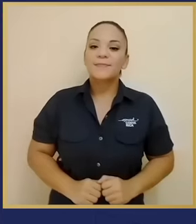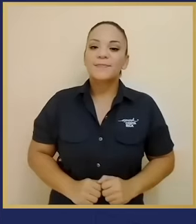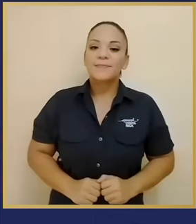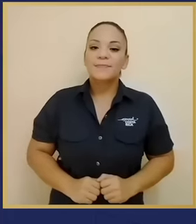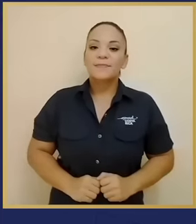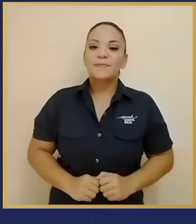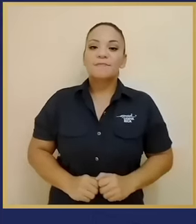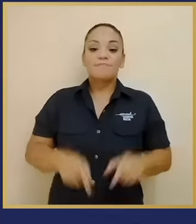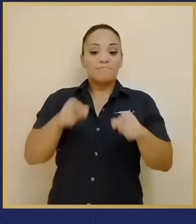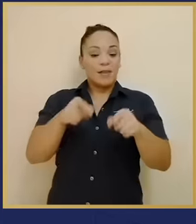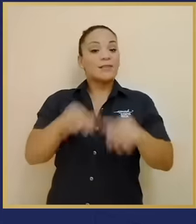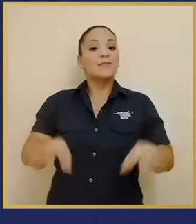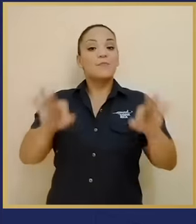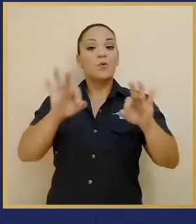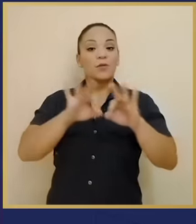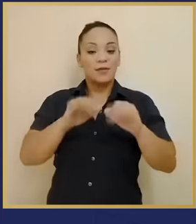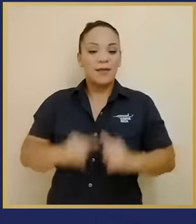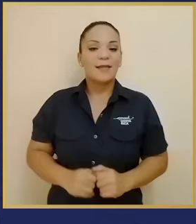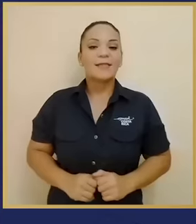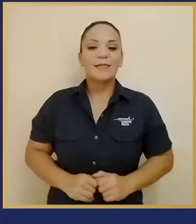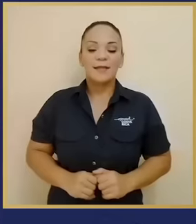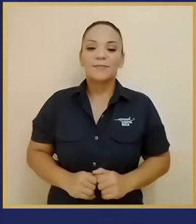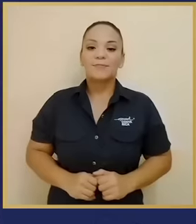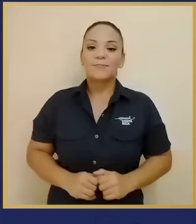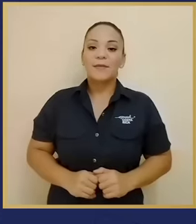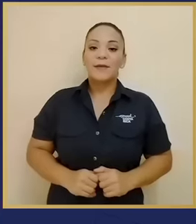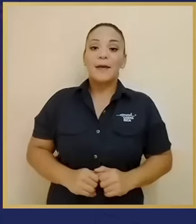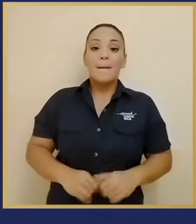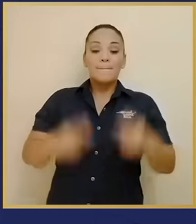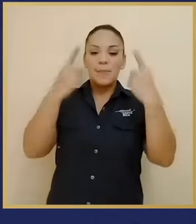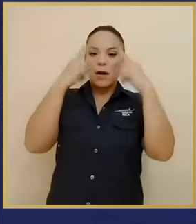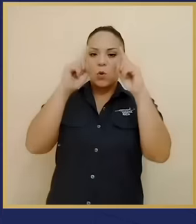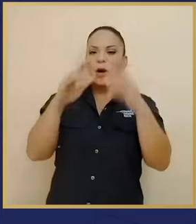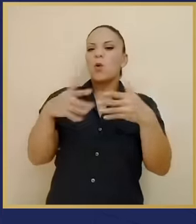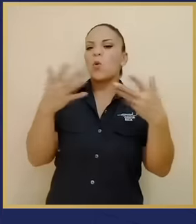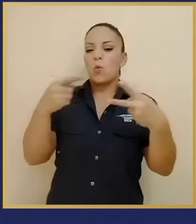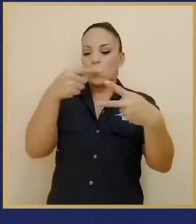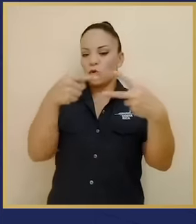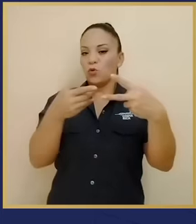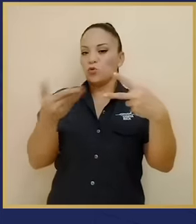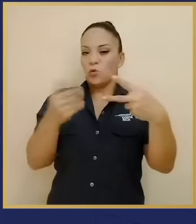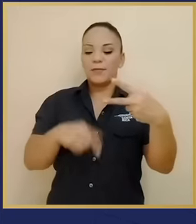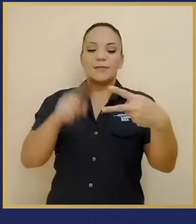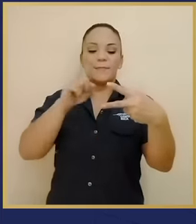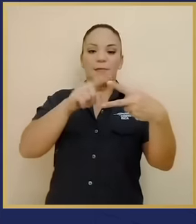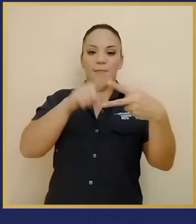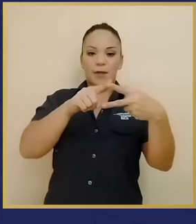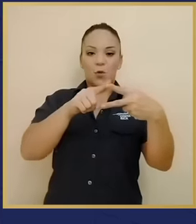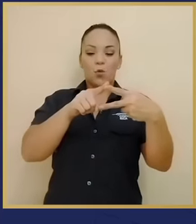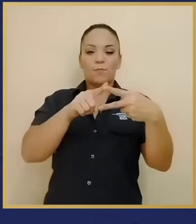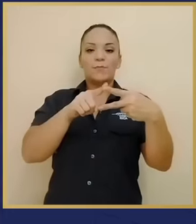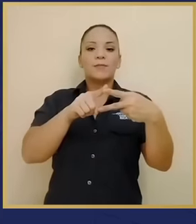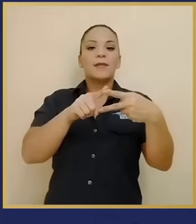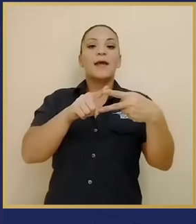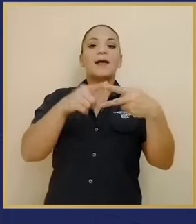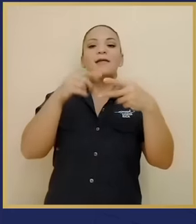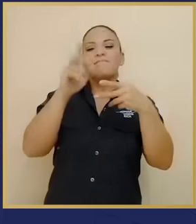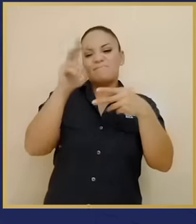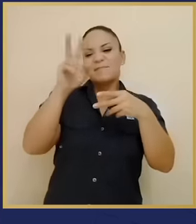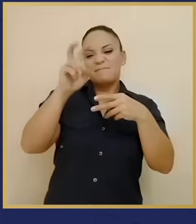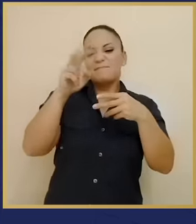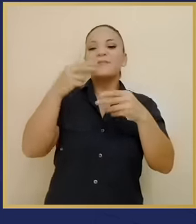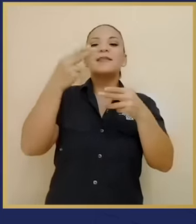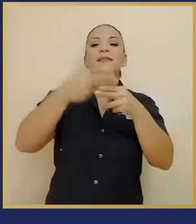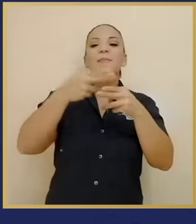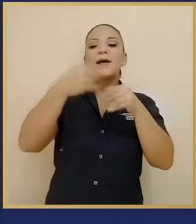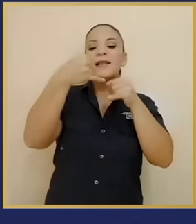Para llevar esto al terreno, porque al final es el punto importante, tenemos dos líneas de acción. Una línea reactiva y